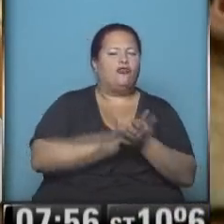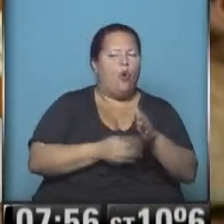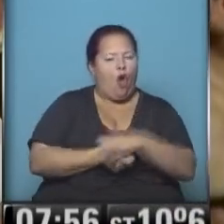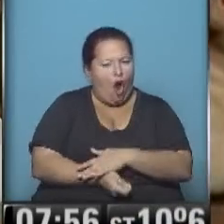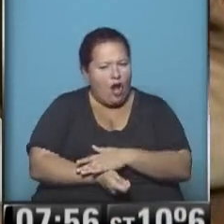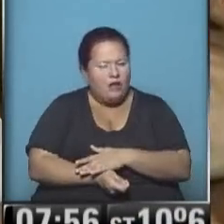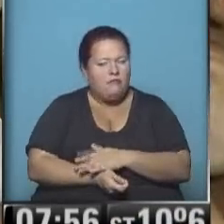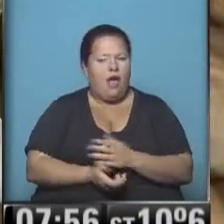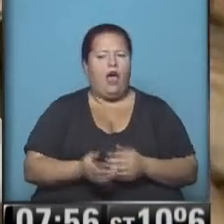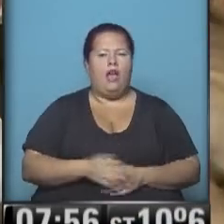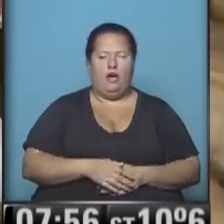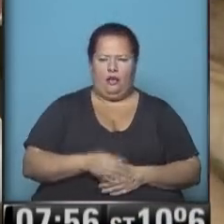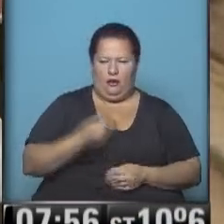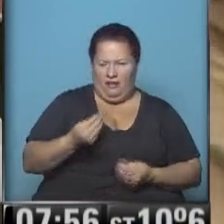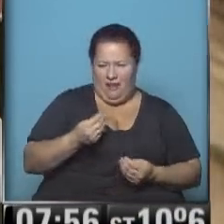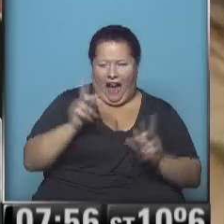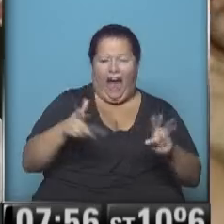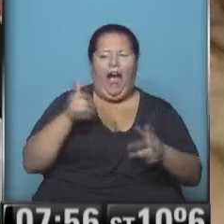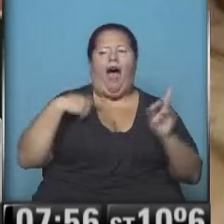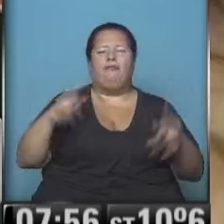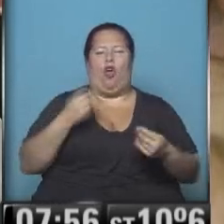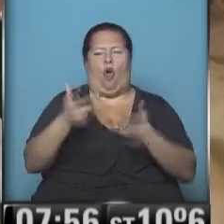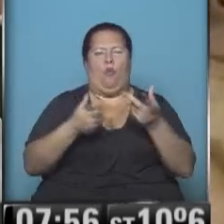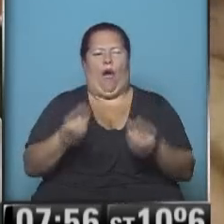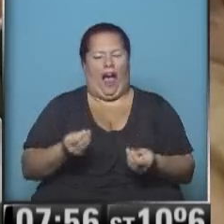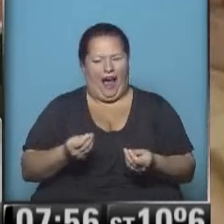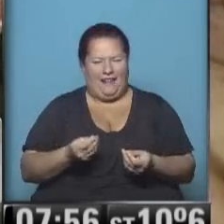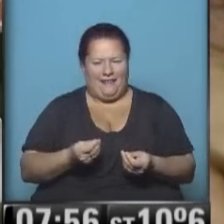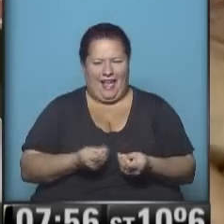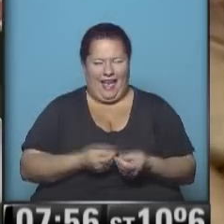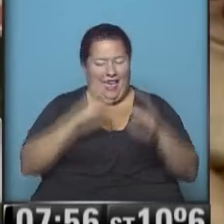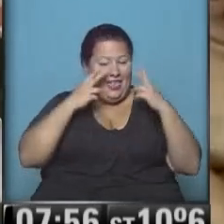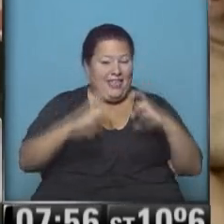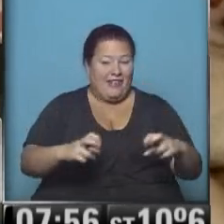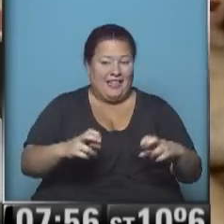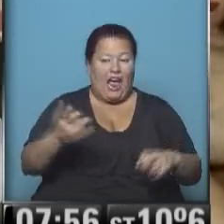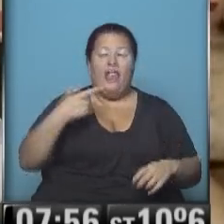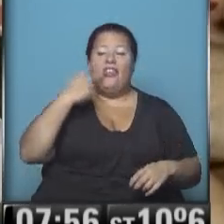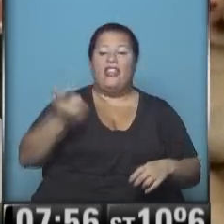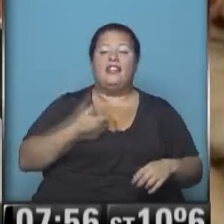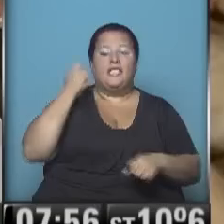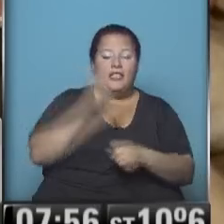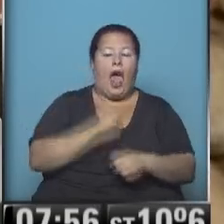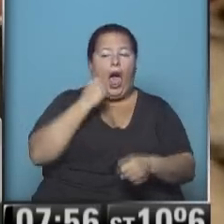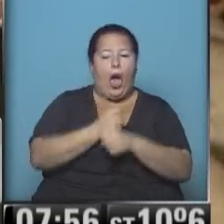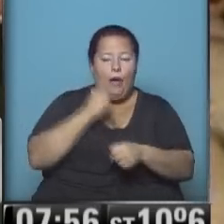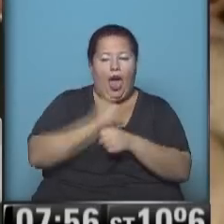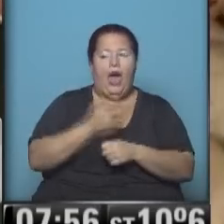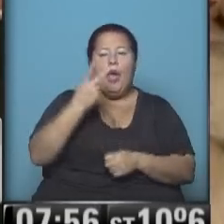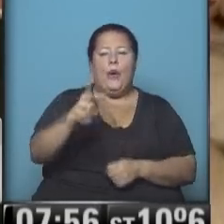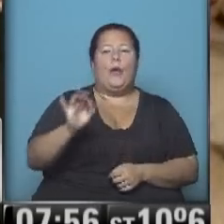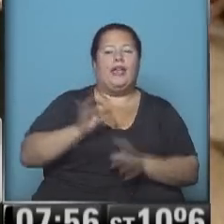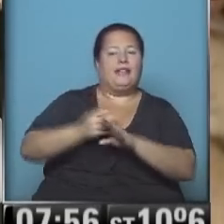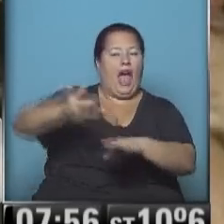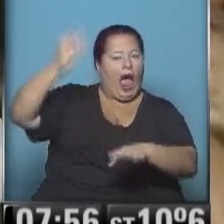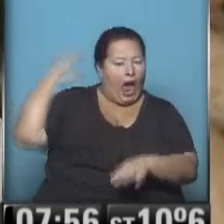coimas? ¿Y cómo se habla de algo que no se conoce? La investigación nos dicen que vienen trabajando casi de 20